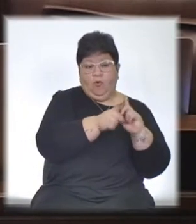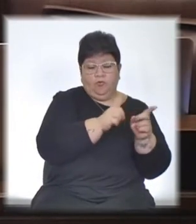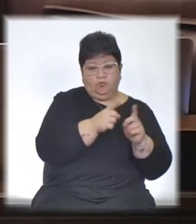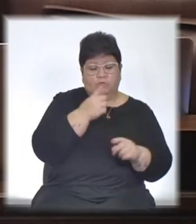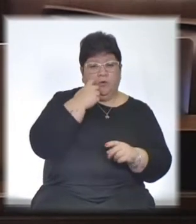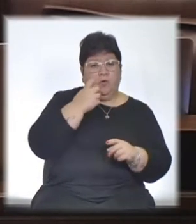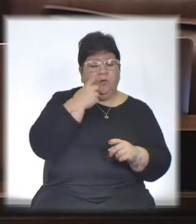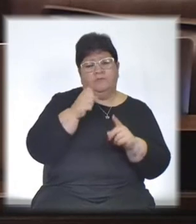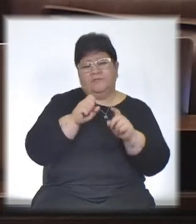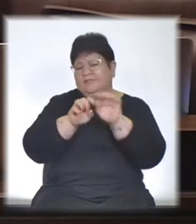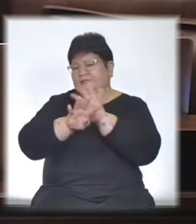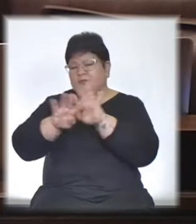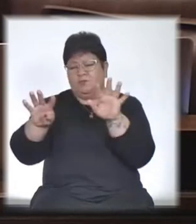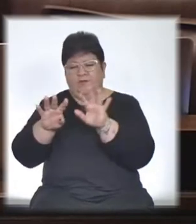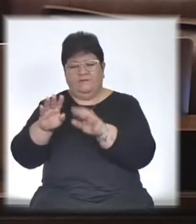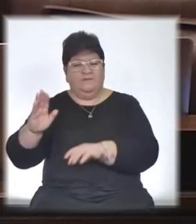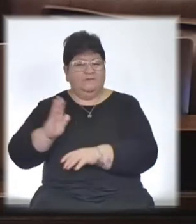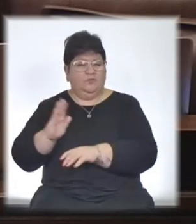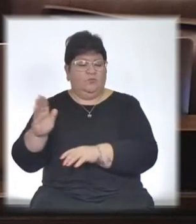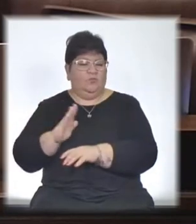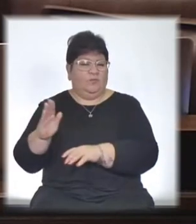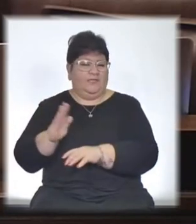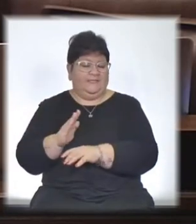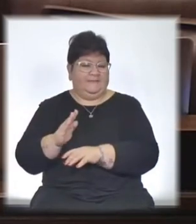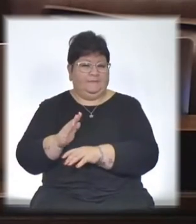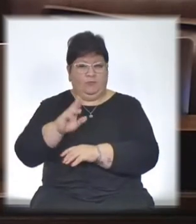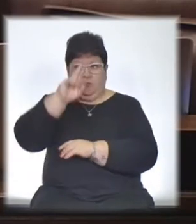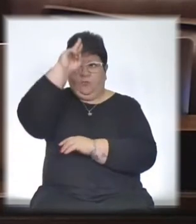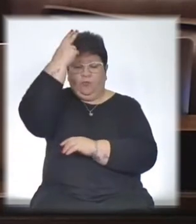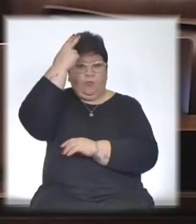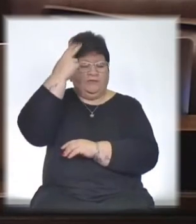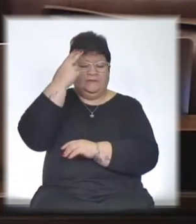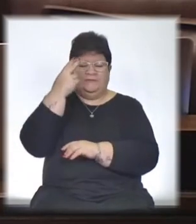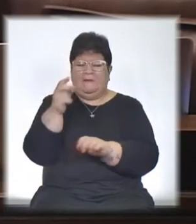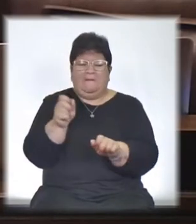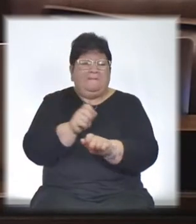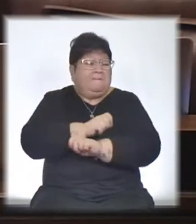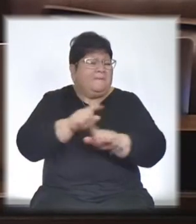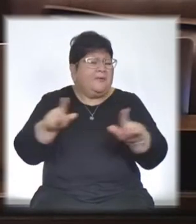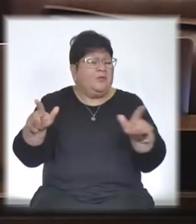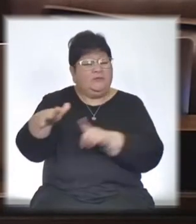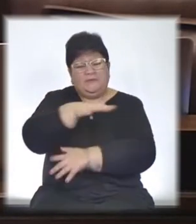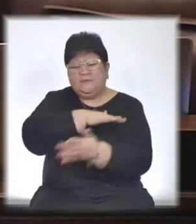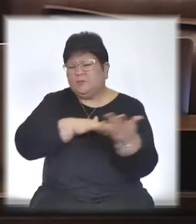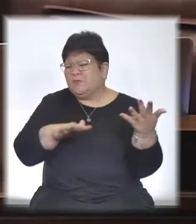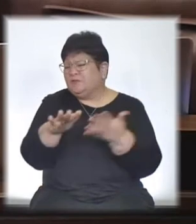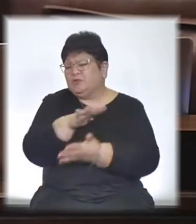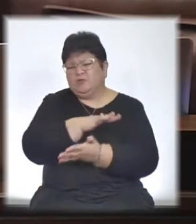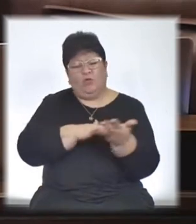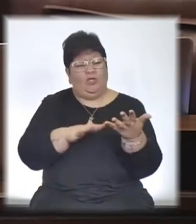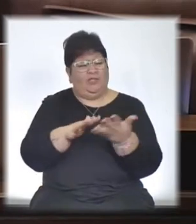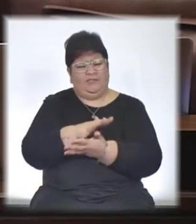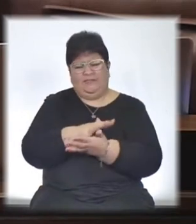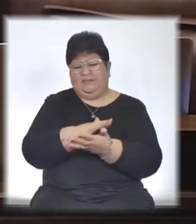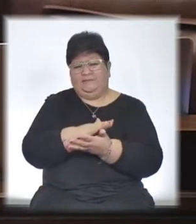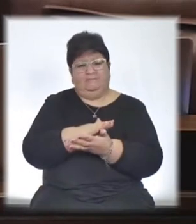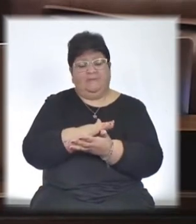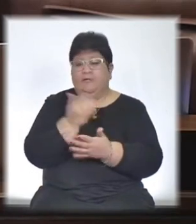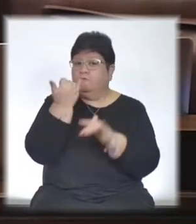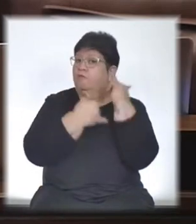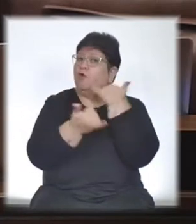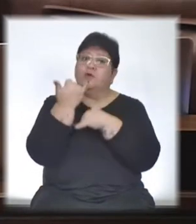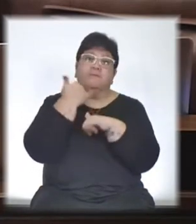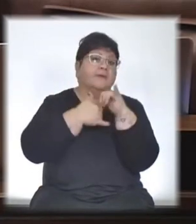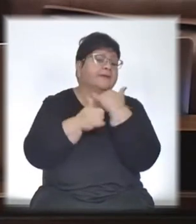que vivieron las peores condiciones de reclusión del Uruguay y las más salvajes que se conocieron en el mundo. No hay informe de